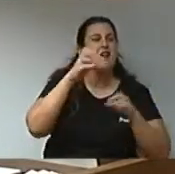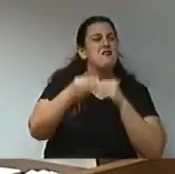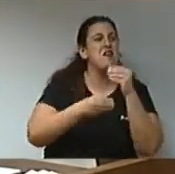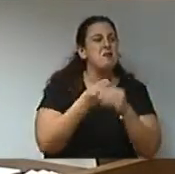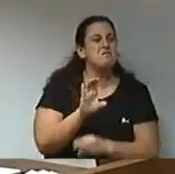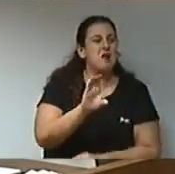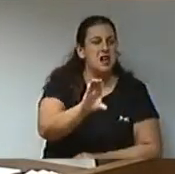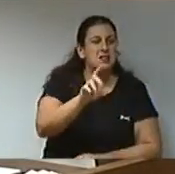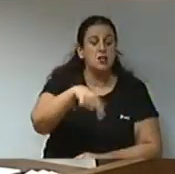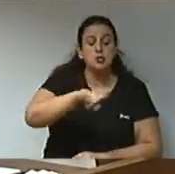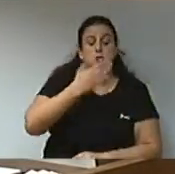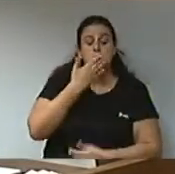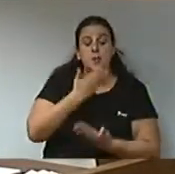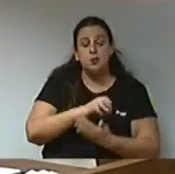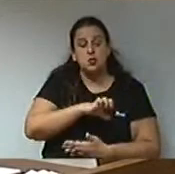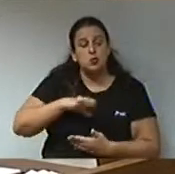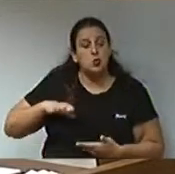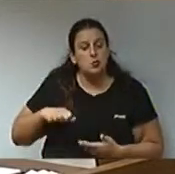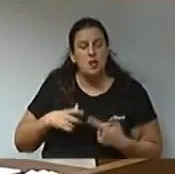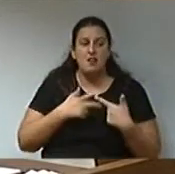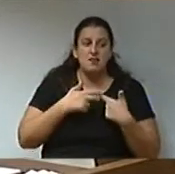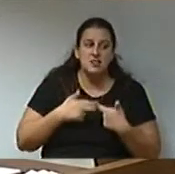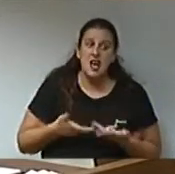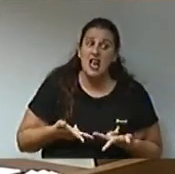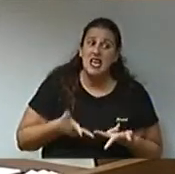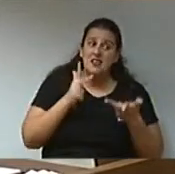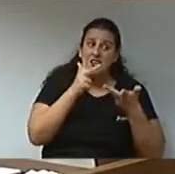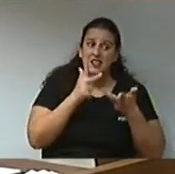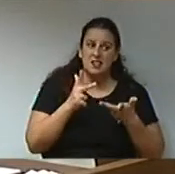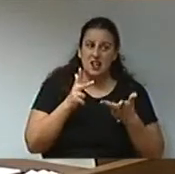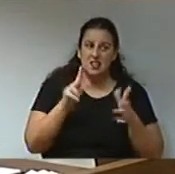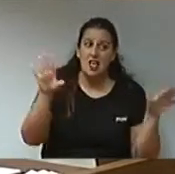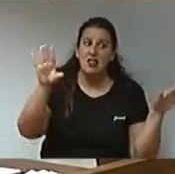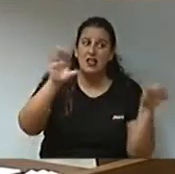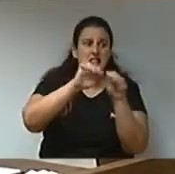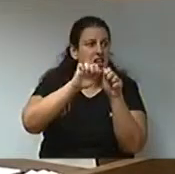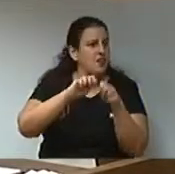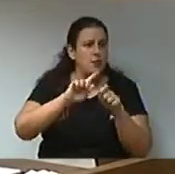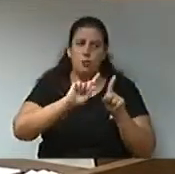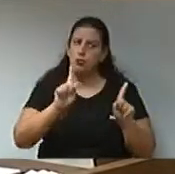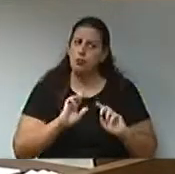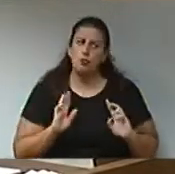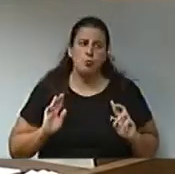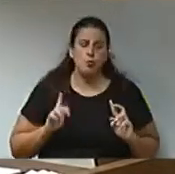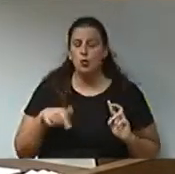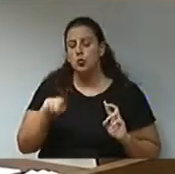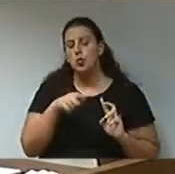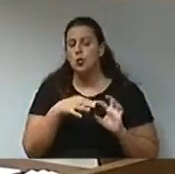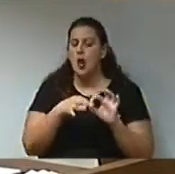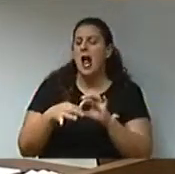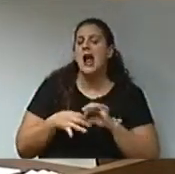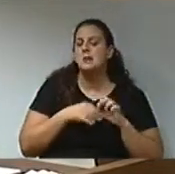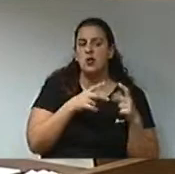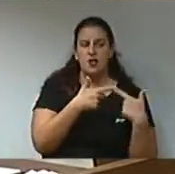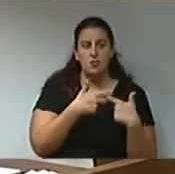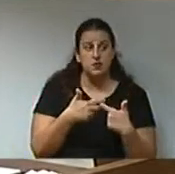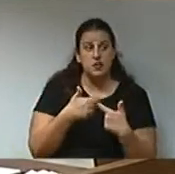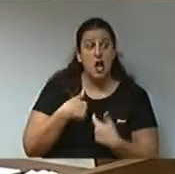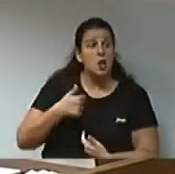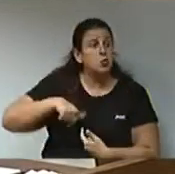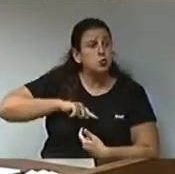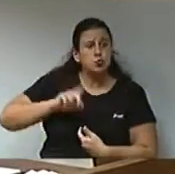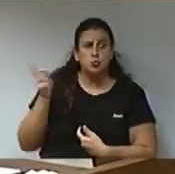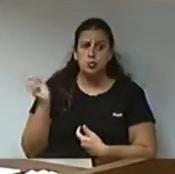demanem autonomía fiscal, llibertat front a recentralització. Vostès són el de l'harmonització fiscal. Nosaltres som el